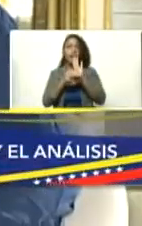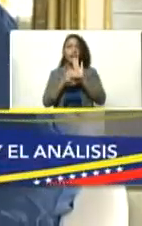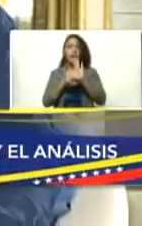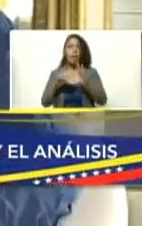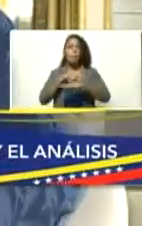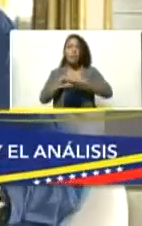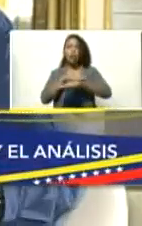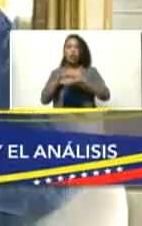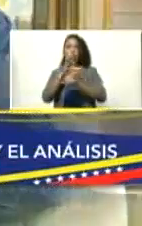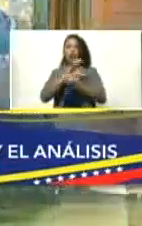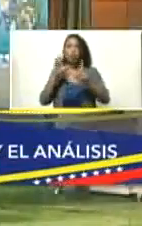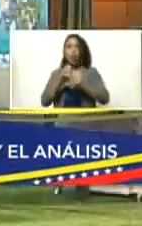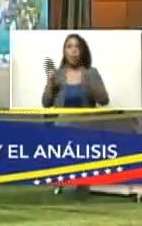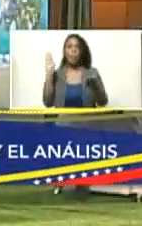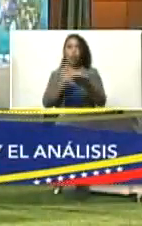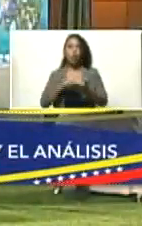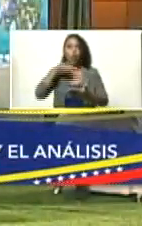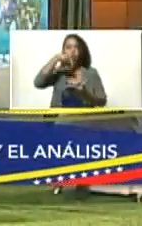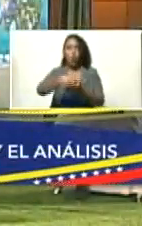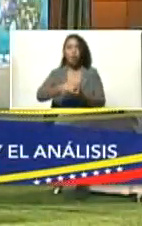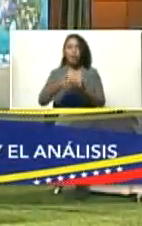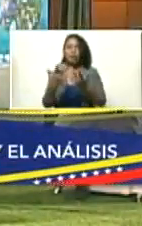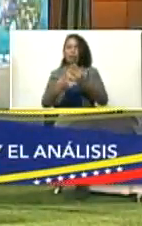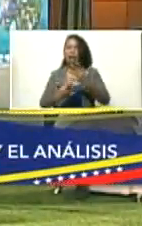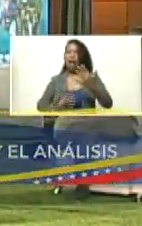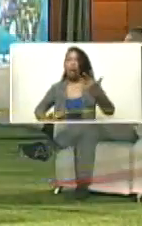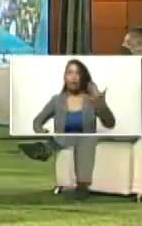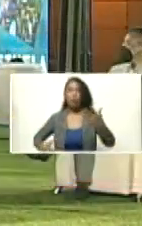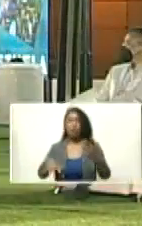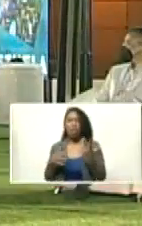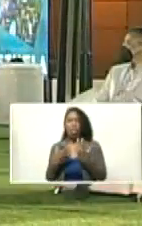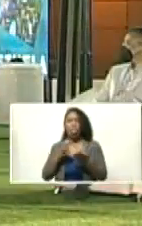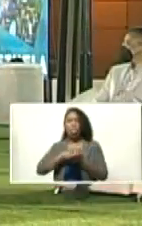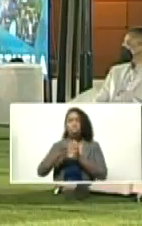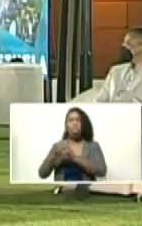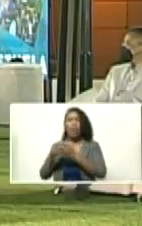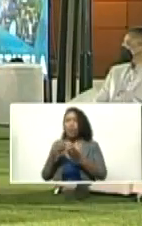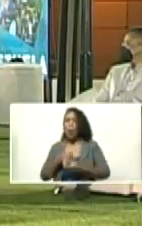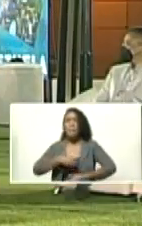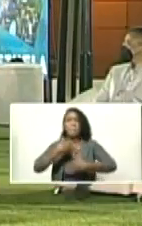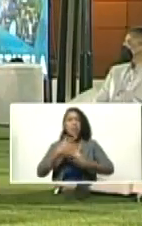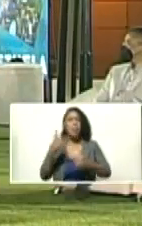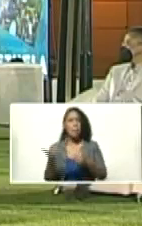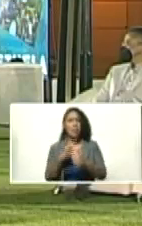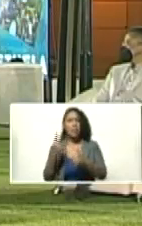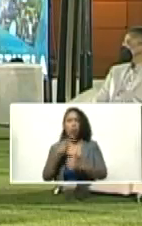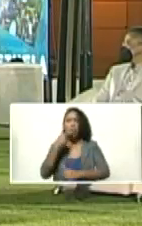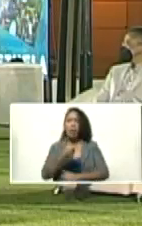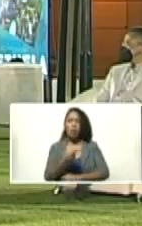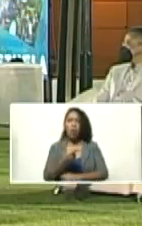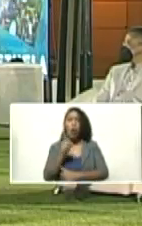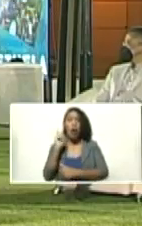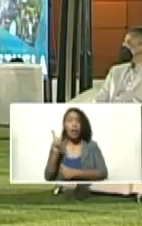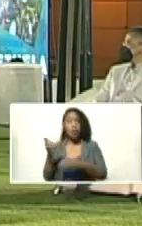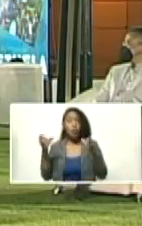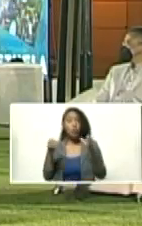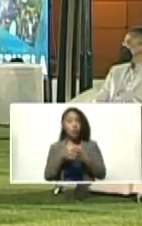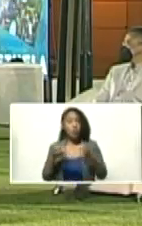Villegas, aquí le pusieron un nombre que es tan largo y tan enredado que no expresa lo que en un principio dijimos. Es una